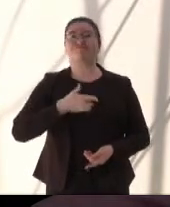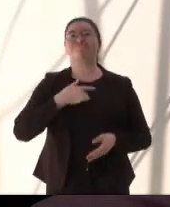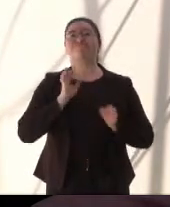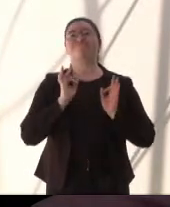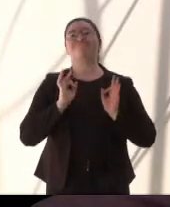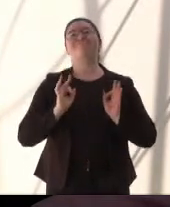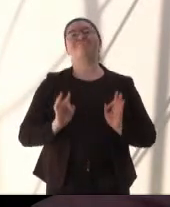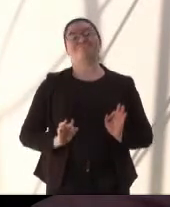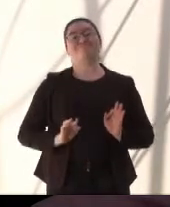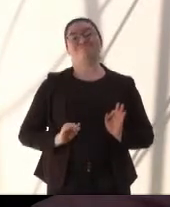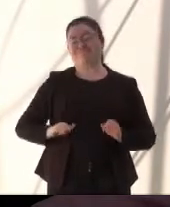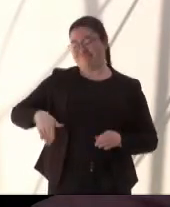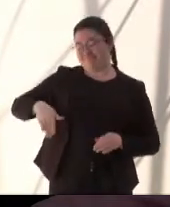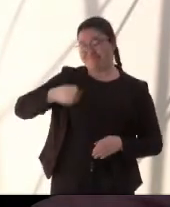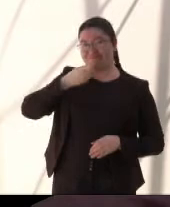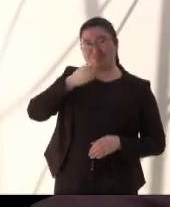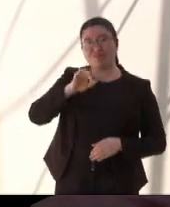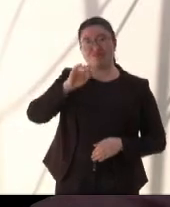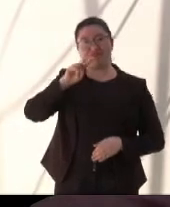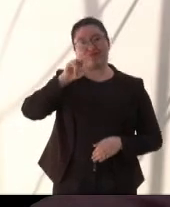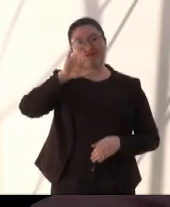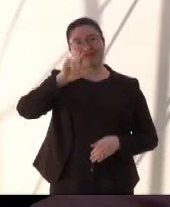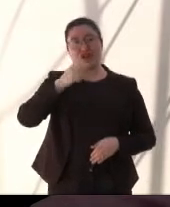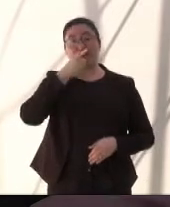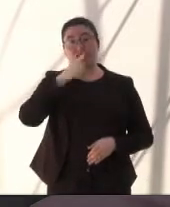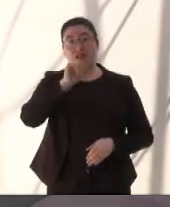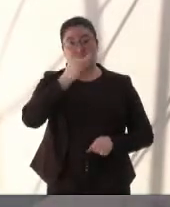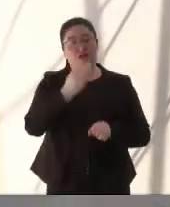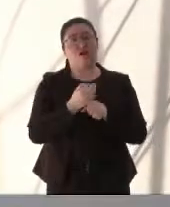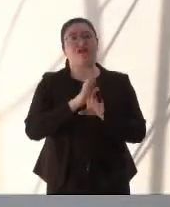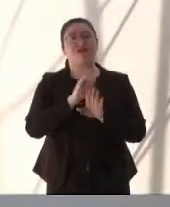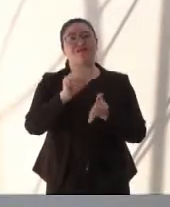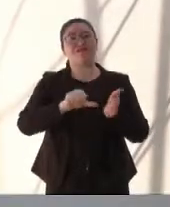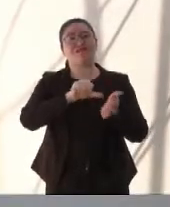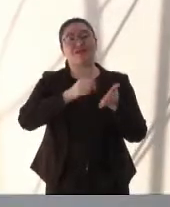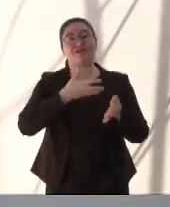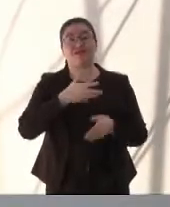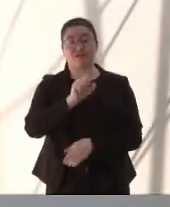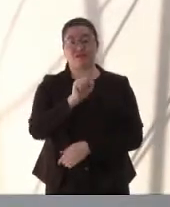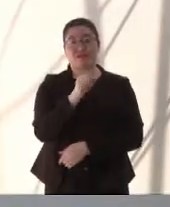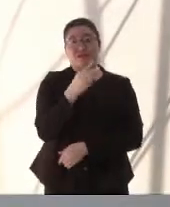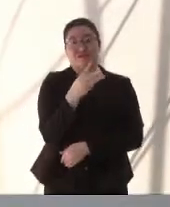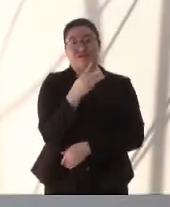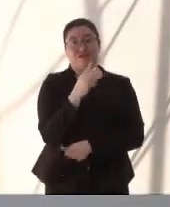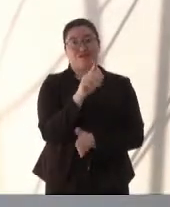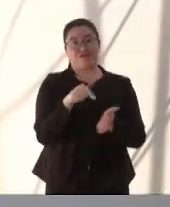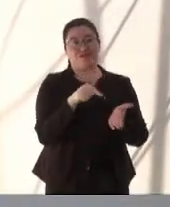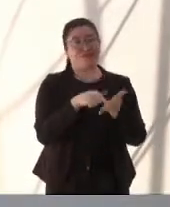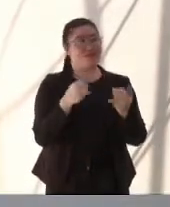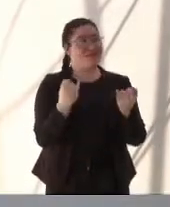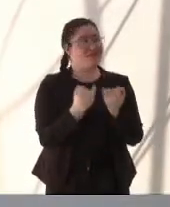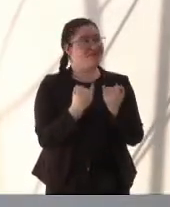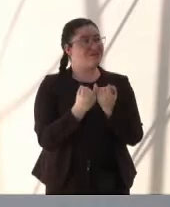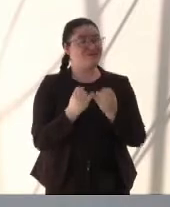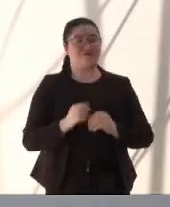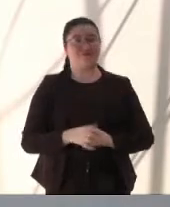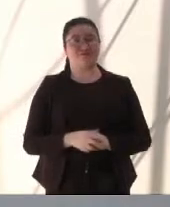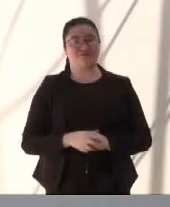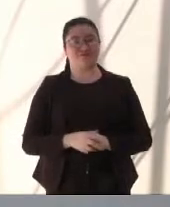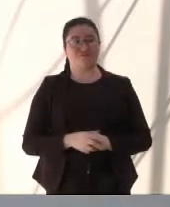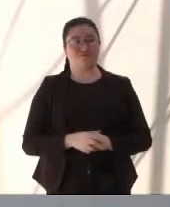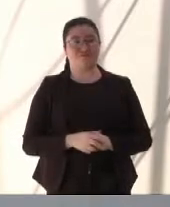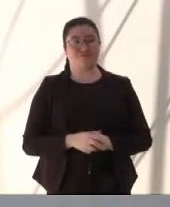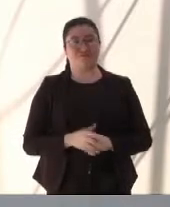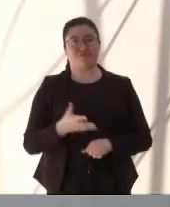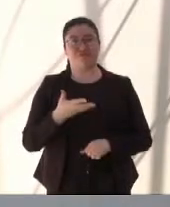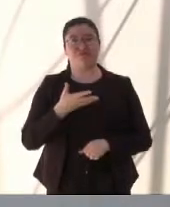sea Fabiola, que con este centro de justicia alcanzamos el número 63 a nivel nacional, ya es el